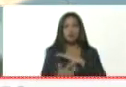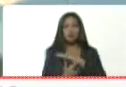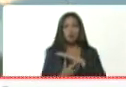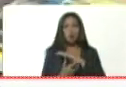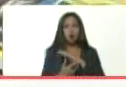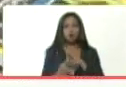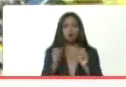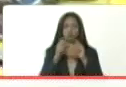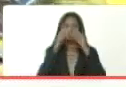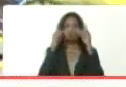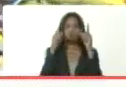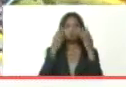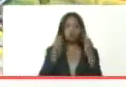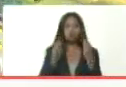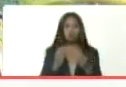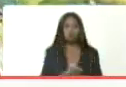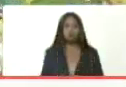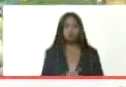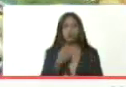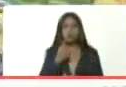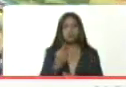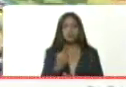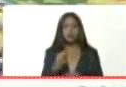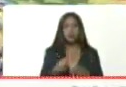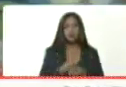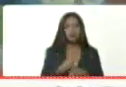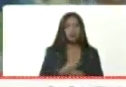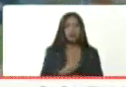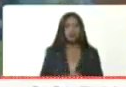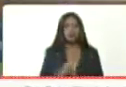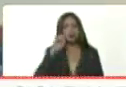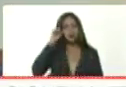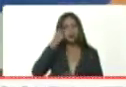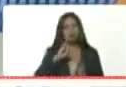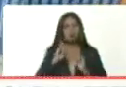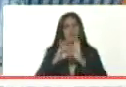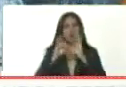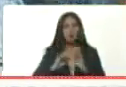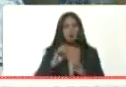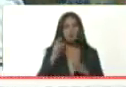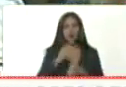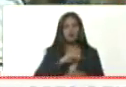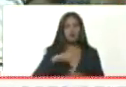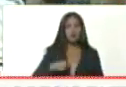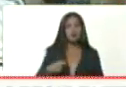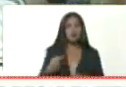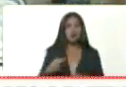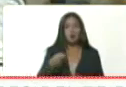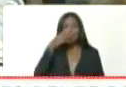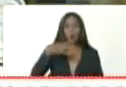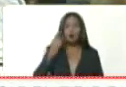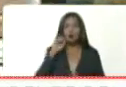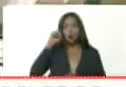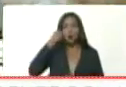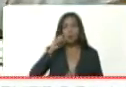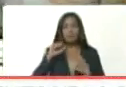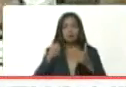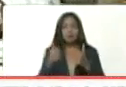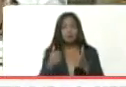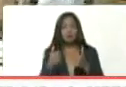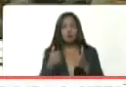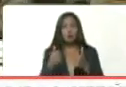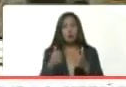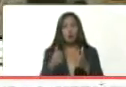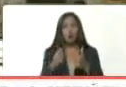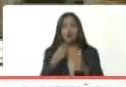impresionante no lo decía el gobernador vamos a recordar de nuestro pueblo gobernador lo que usted nos dijo al principio de esta jornada de gobierno de